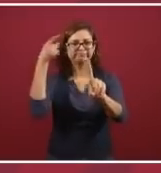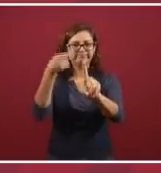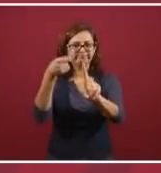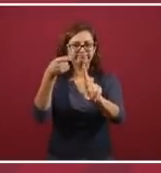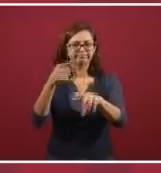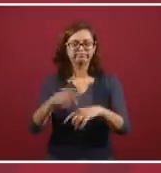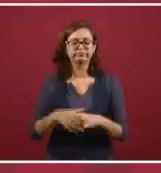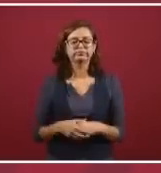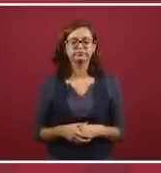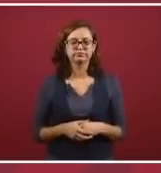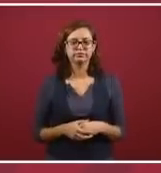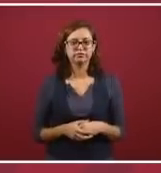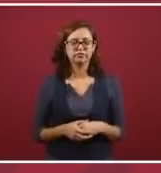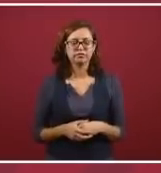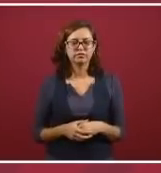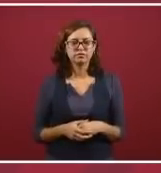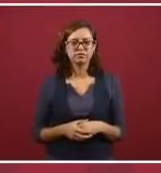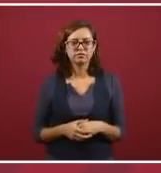Y cuando